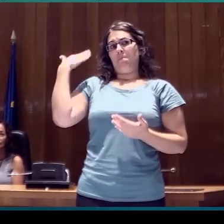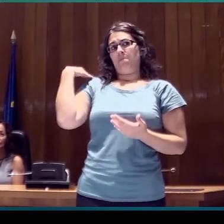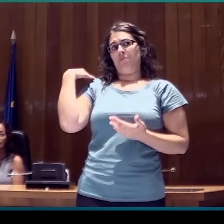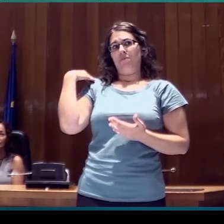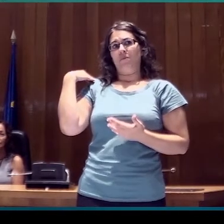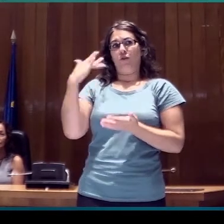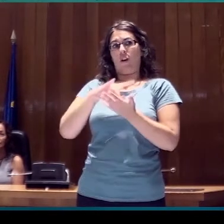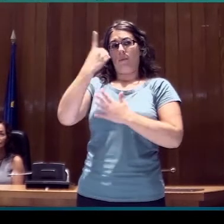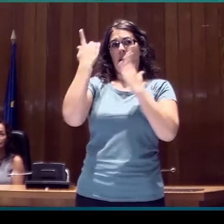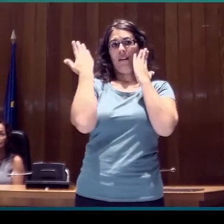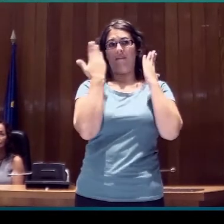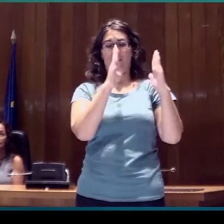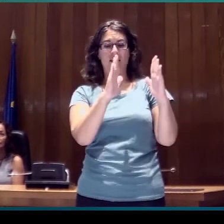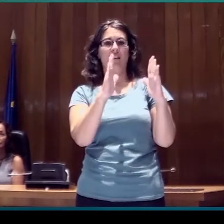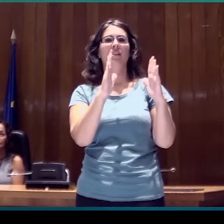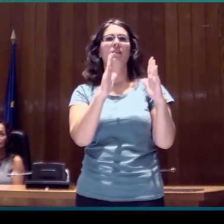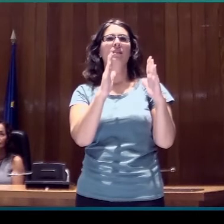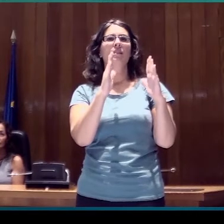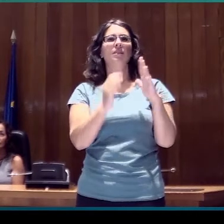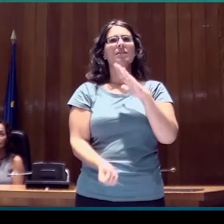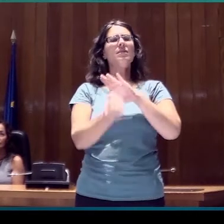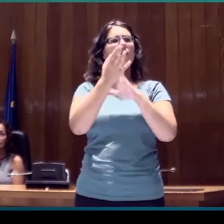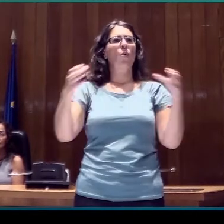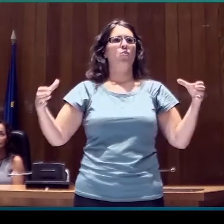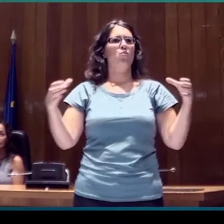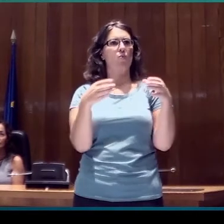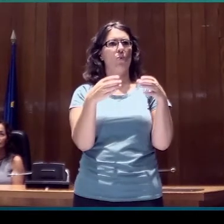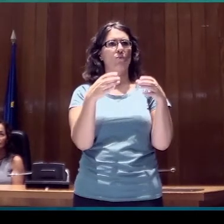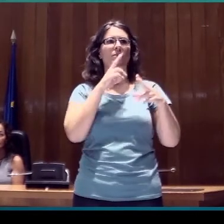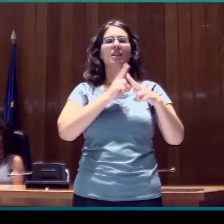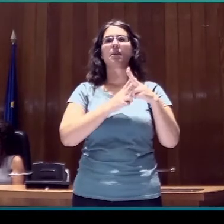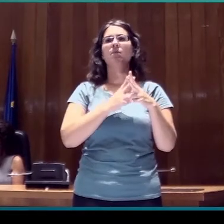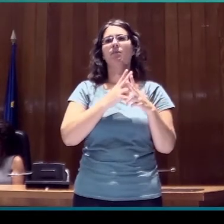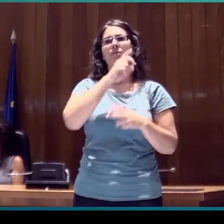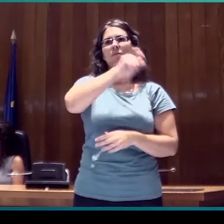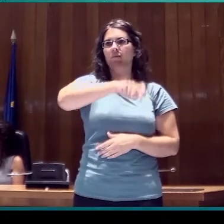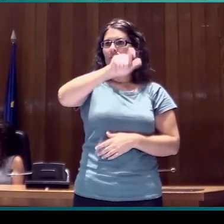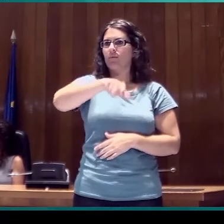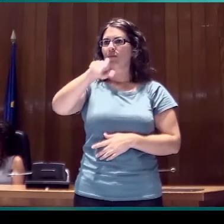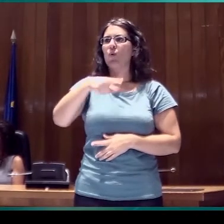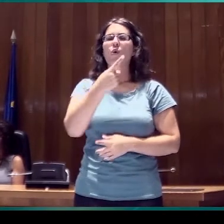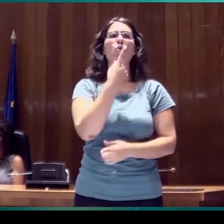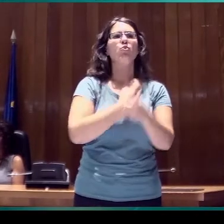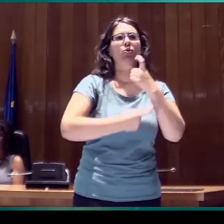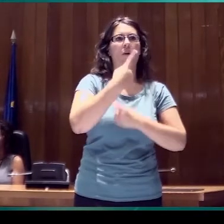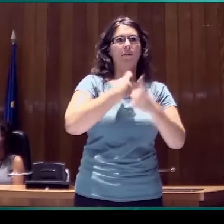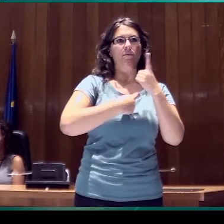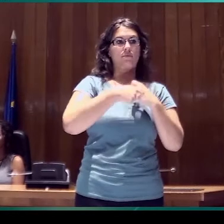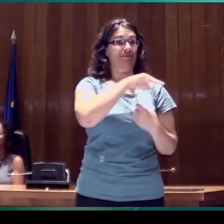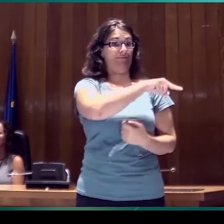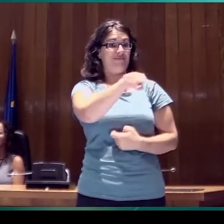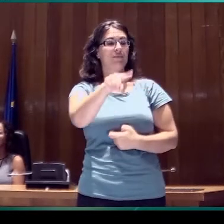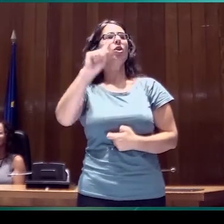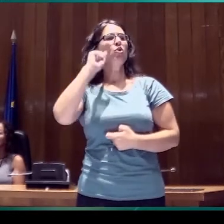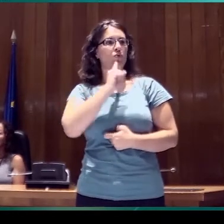crear un grupo de consultoras sordas signantes